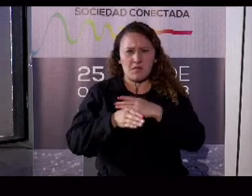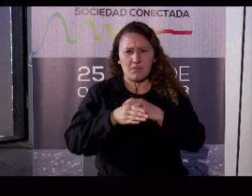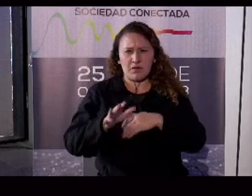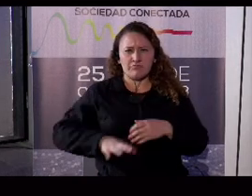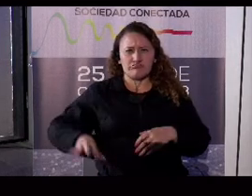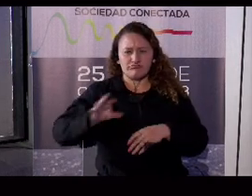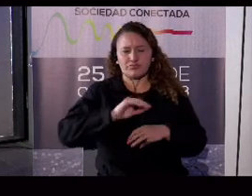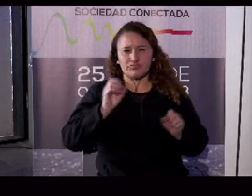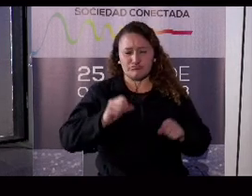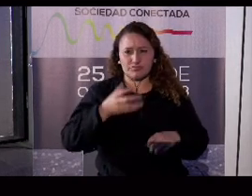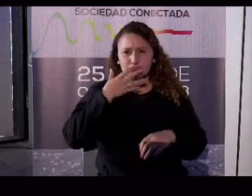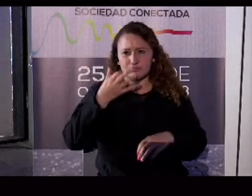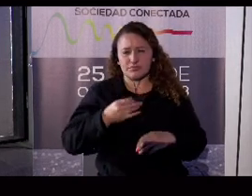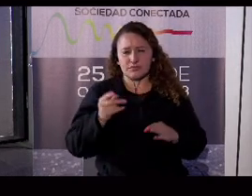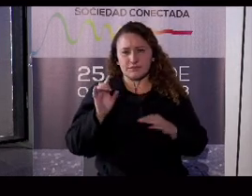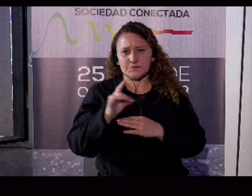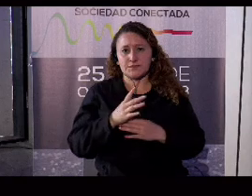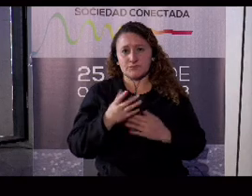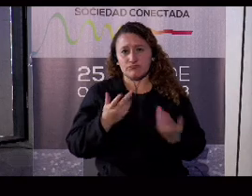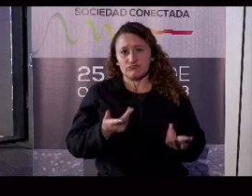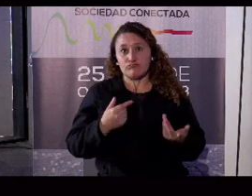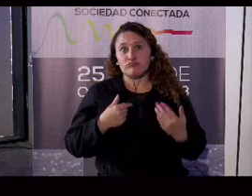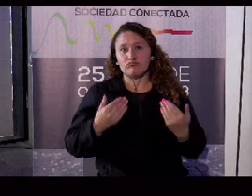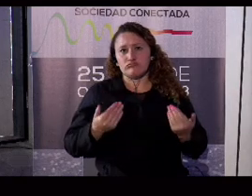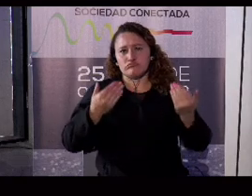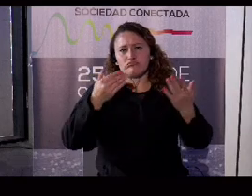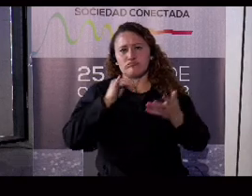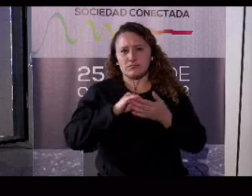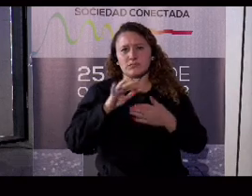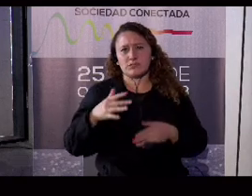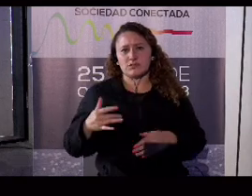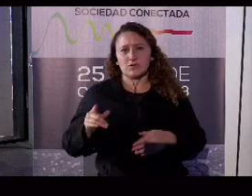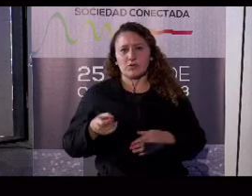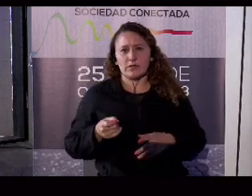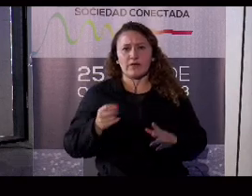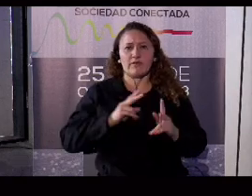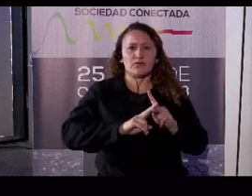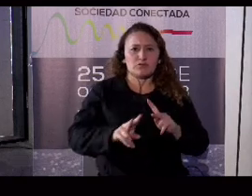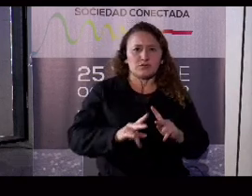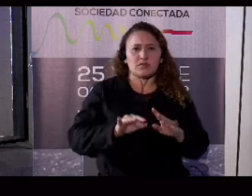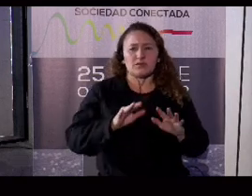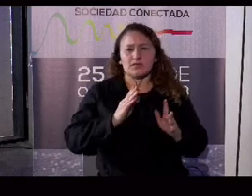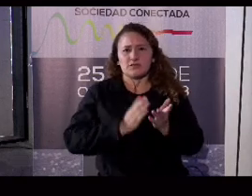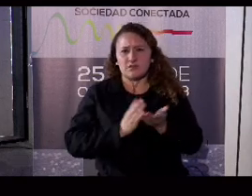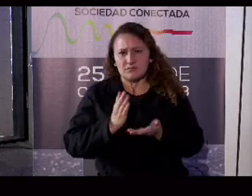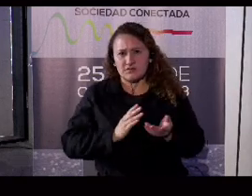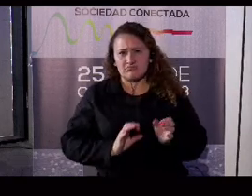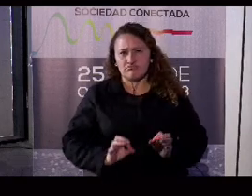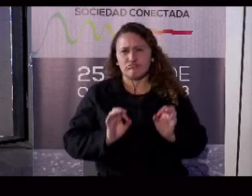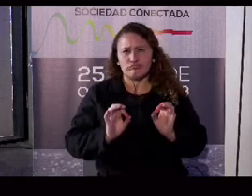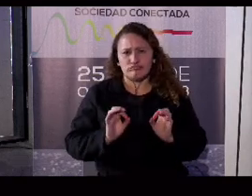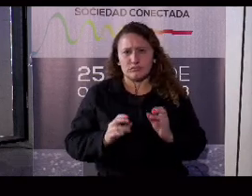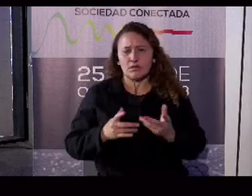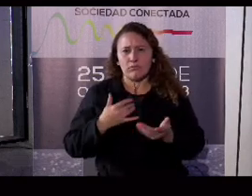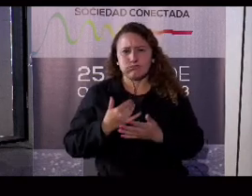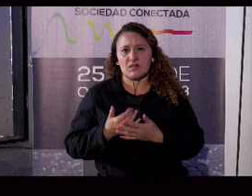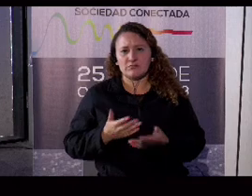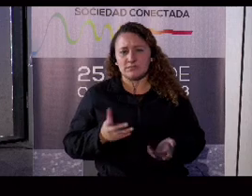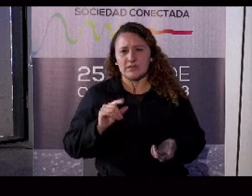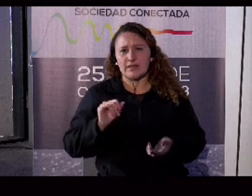contenido de realidad virtual obviamente utilizando los beneficios y las ventajas de 5g como la velocidad la calidad de servicio la